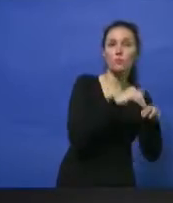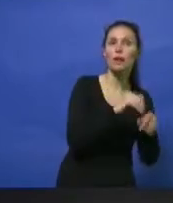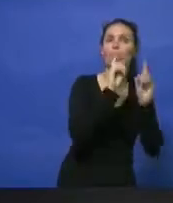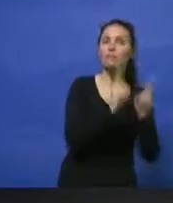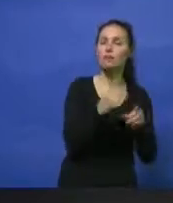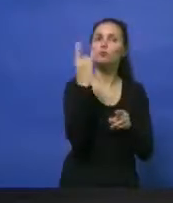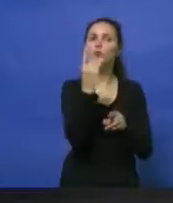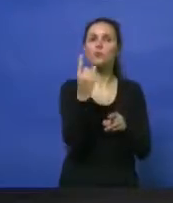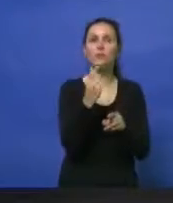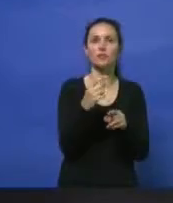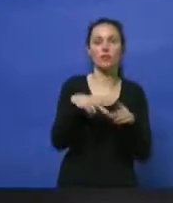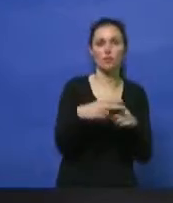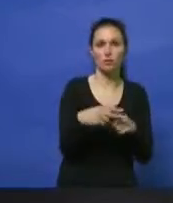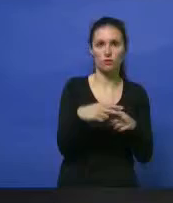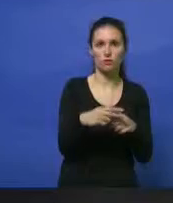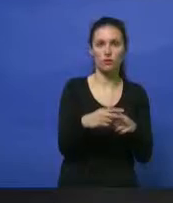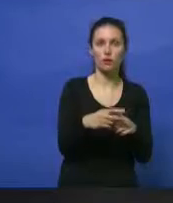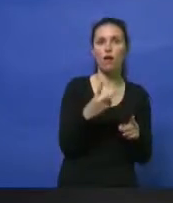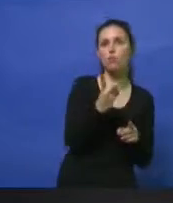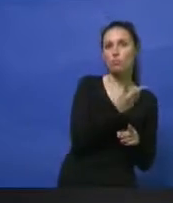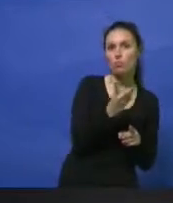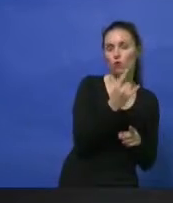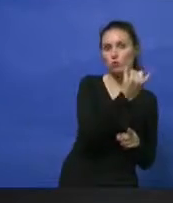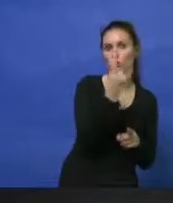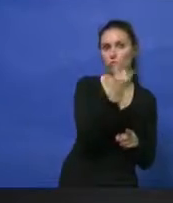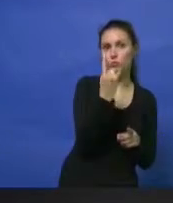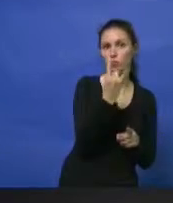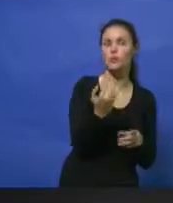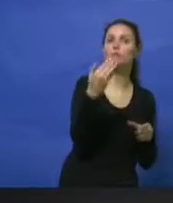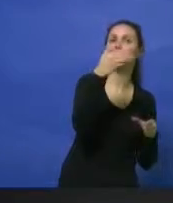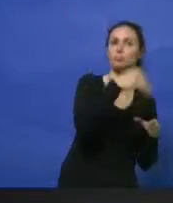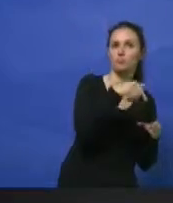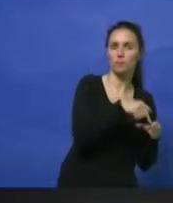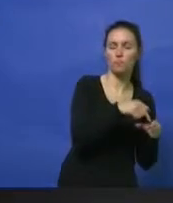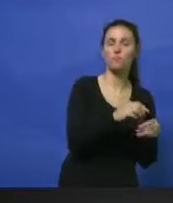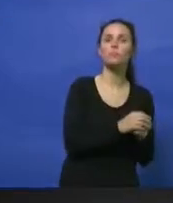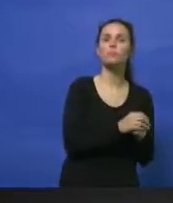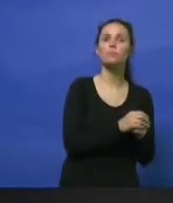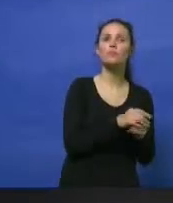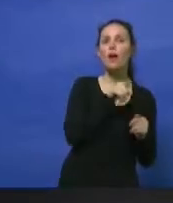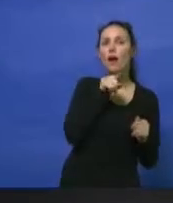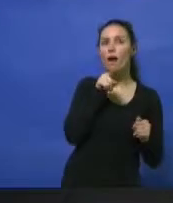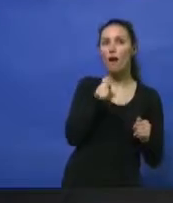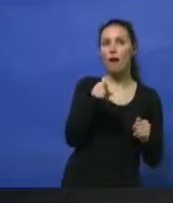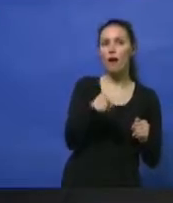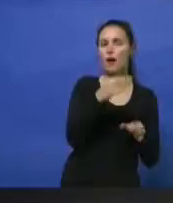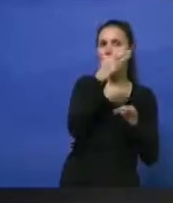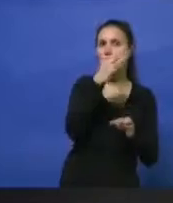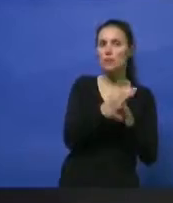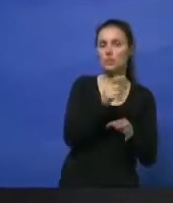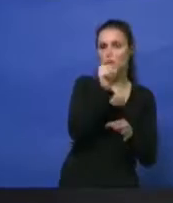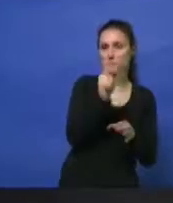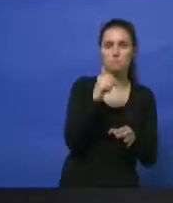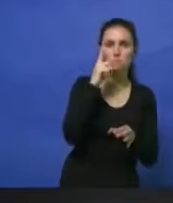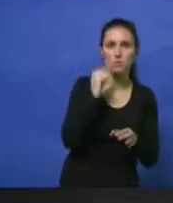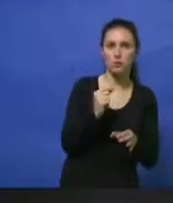tener participación. Va a ser justamente un miembro de la Universidad Tecnológica Nacional, especialista en seguridad informática, que va a dar esta